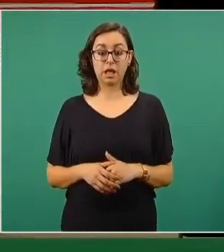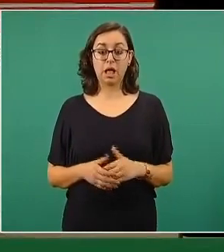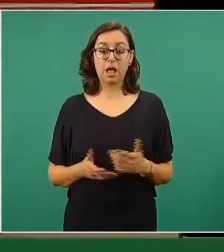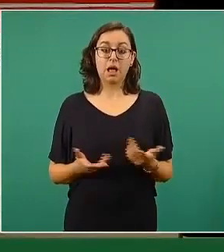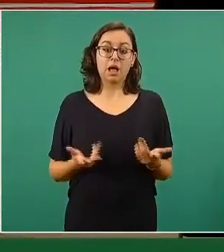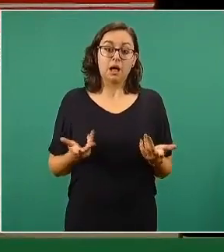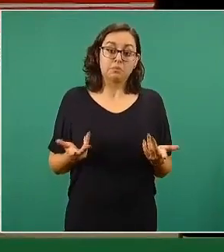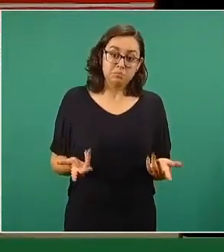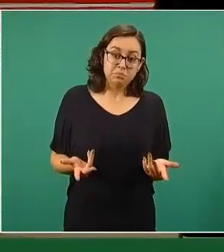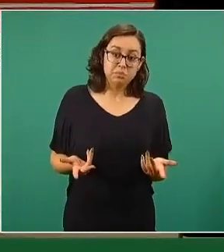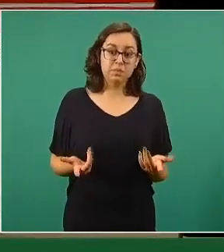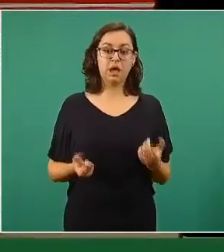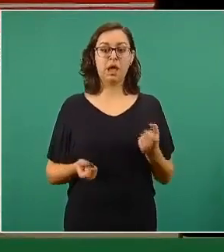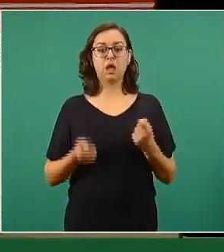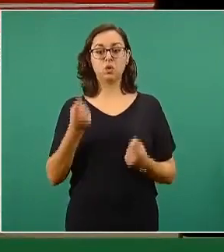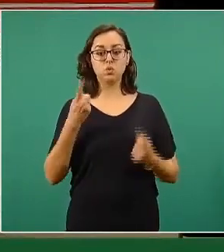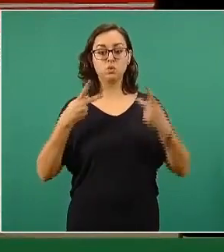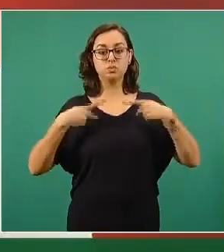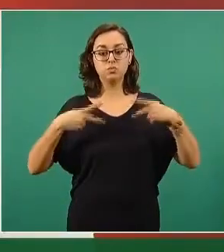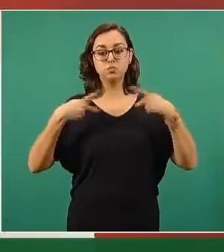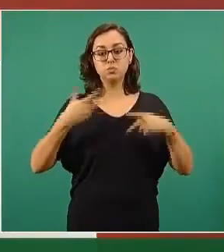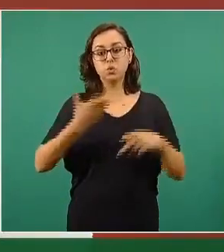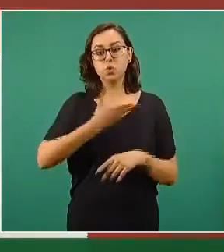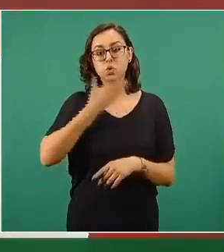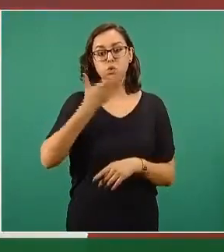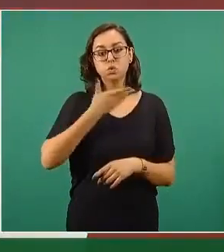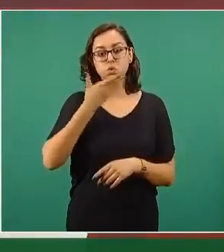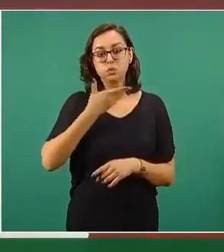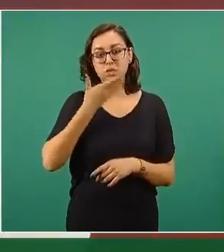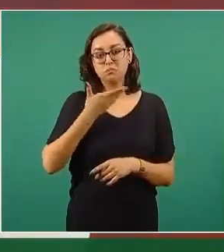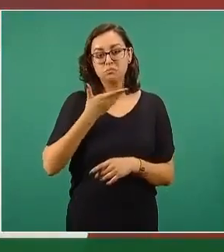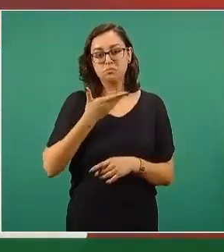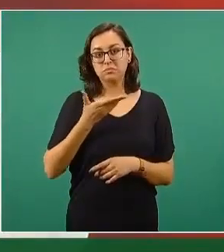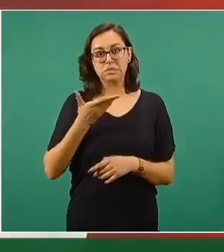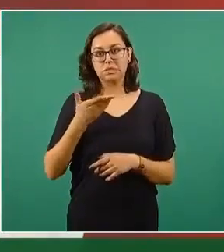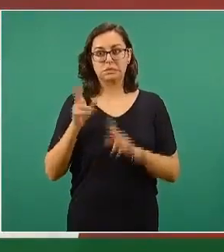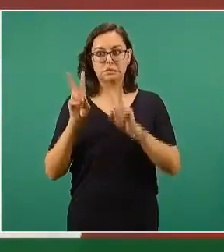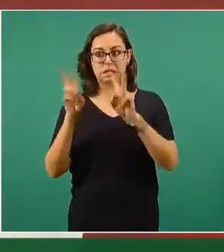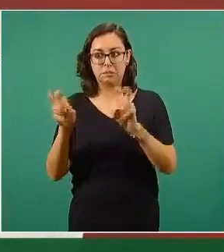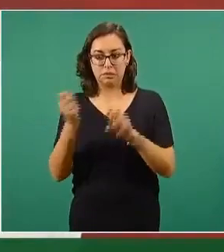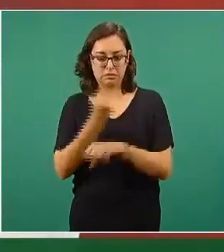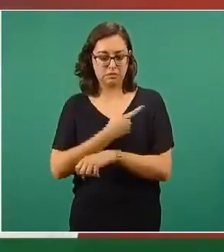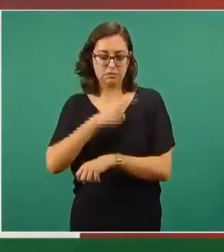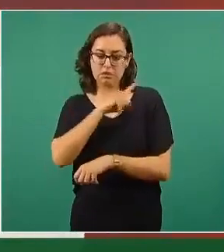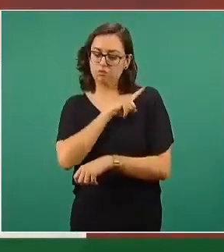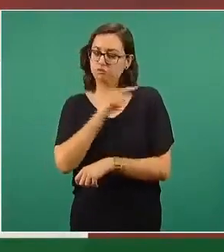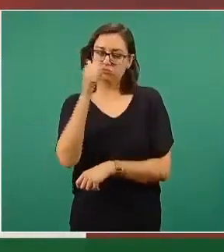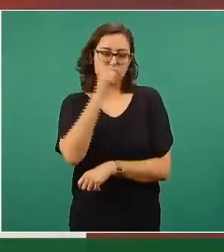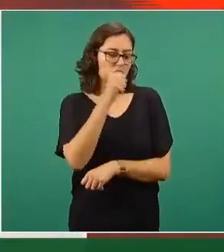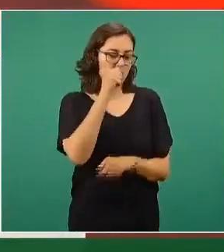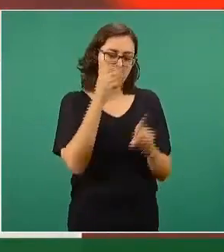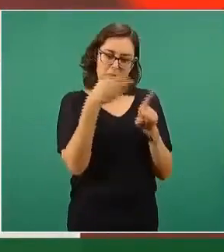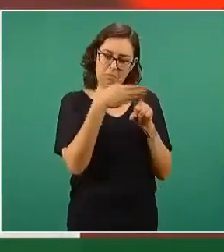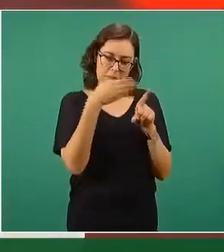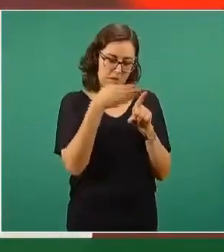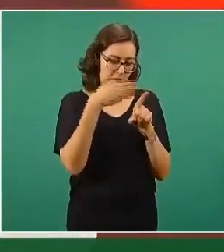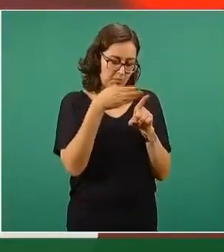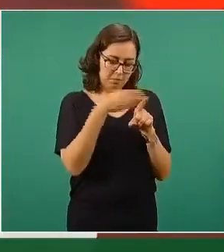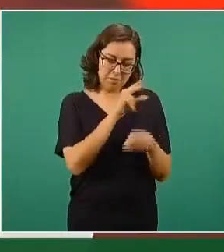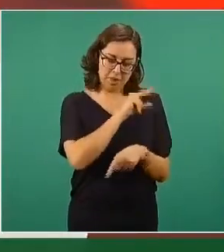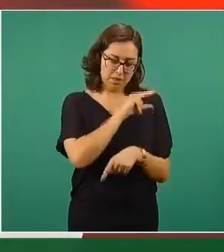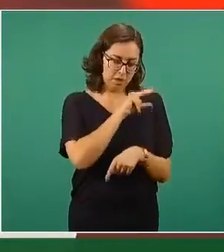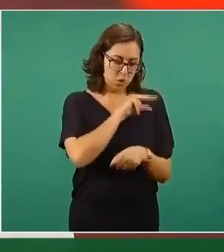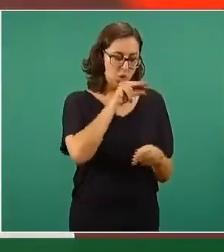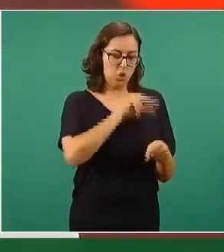tienen una costumbre mayor de atender sus necesidades de salud a través de servicios privados. Tienen a su médica, a su